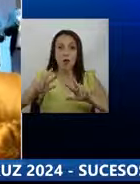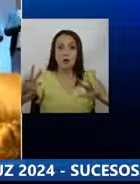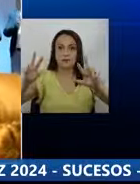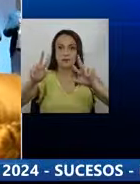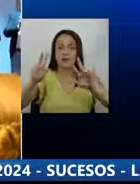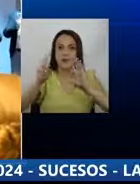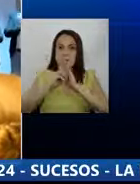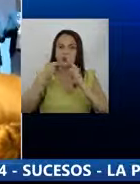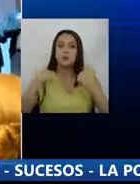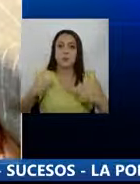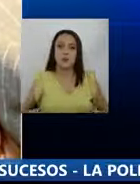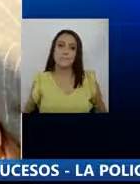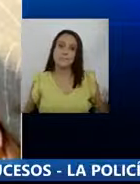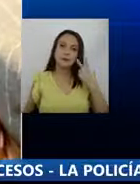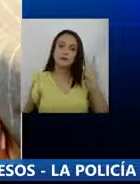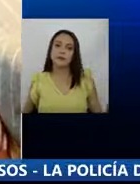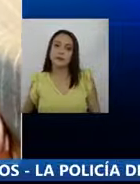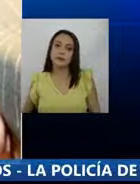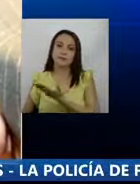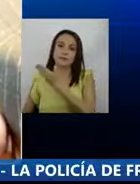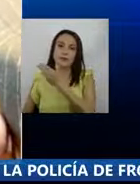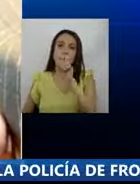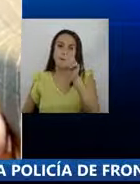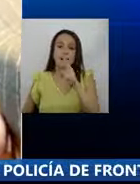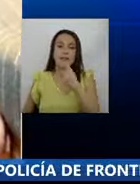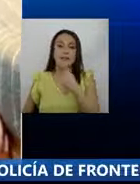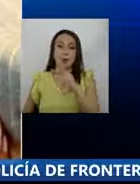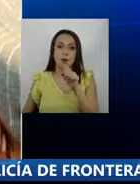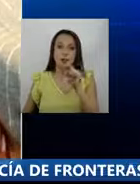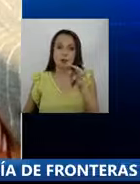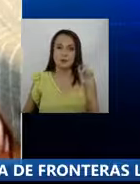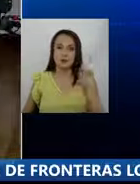a escuchar lo que nos dijo el viernes doña Eugenia Zamora.